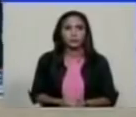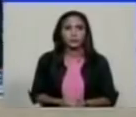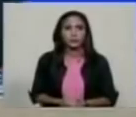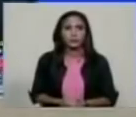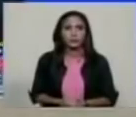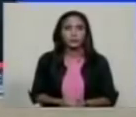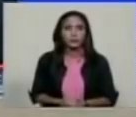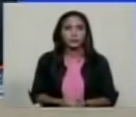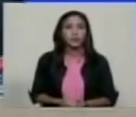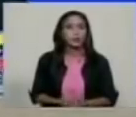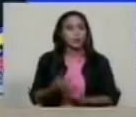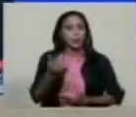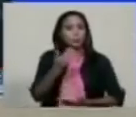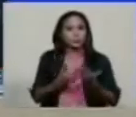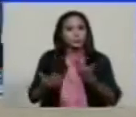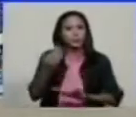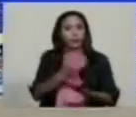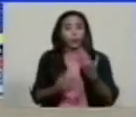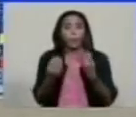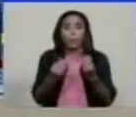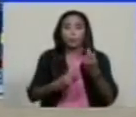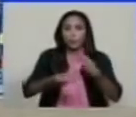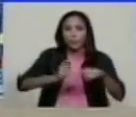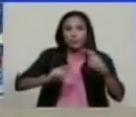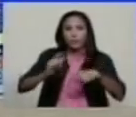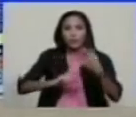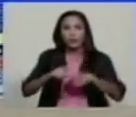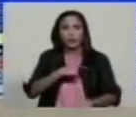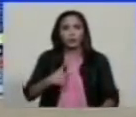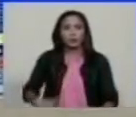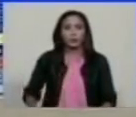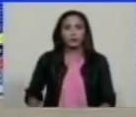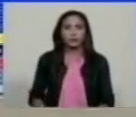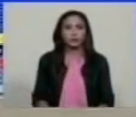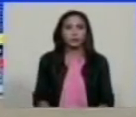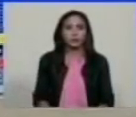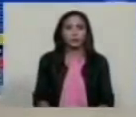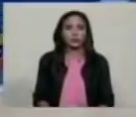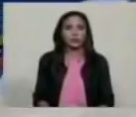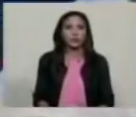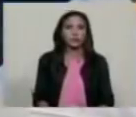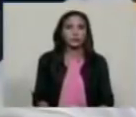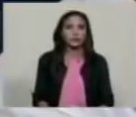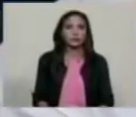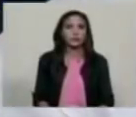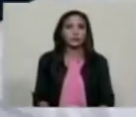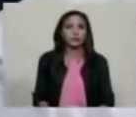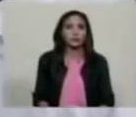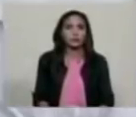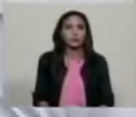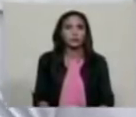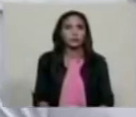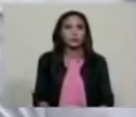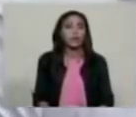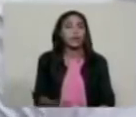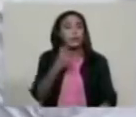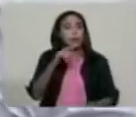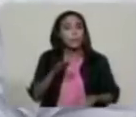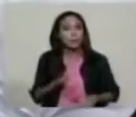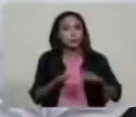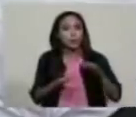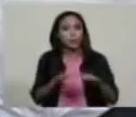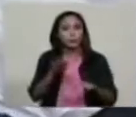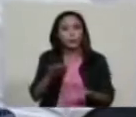relaciones comerciales poderosas con la China. Y la exposición de Shanghái es el primer paso